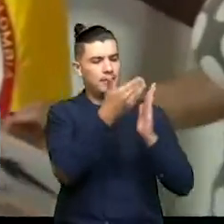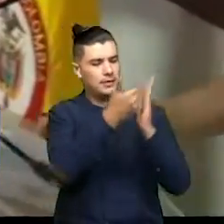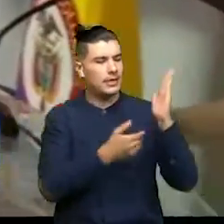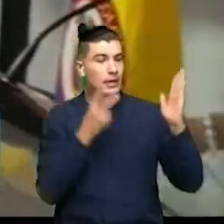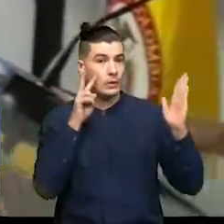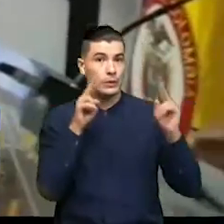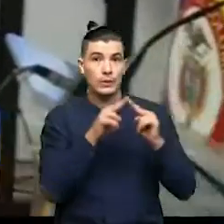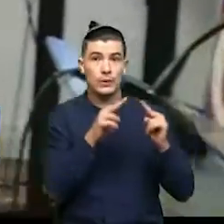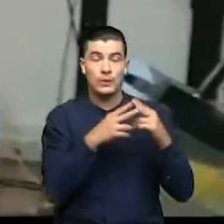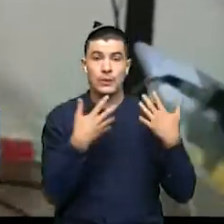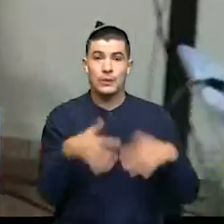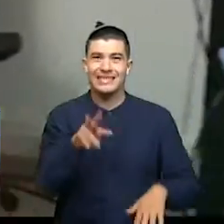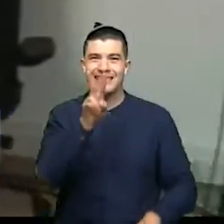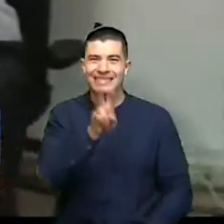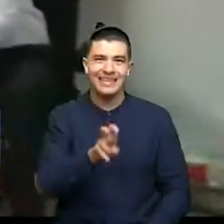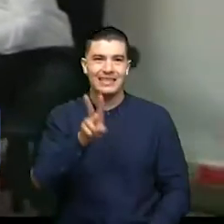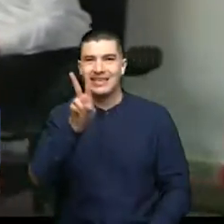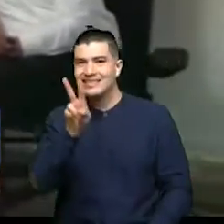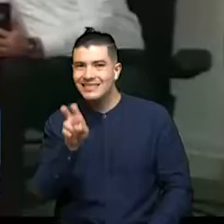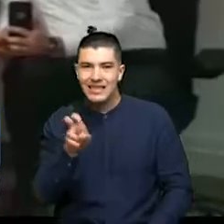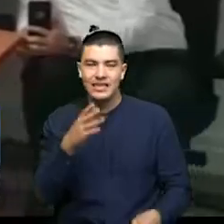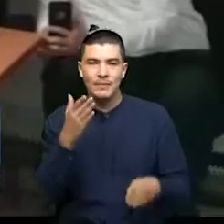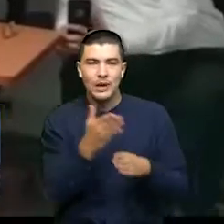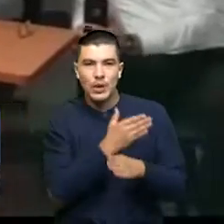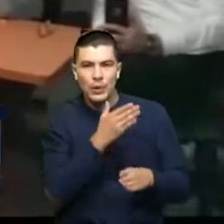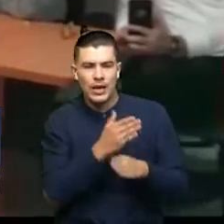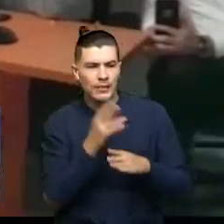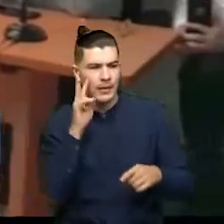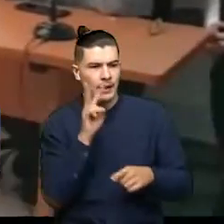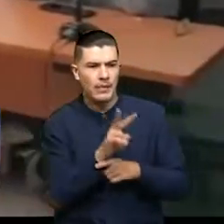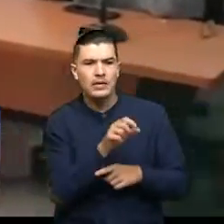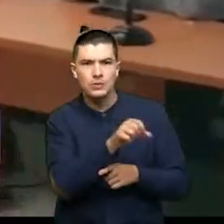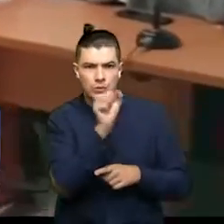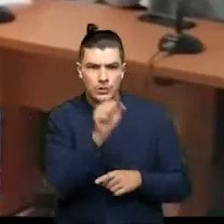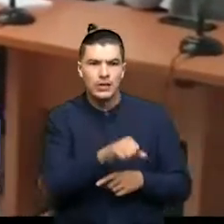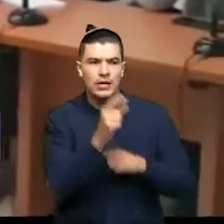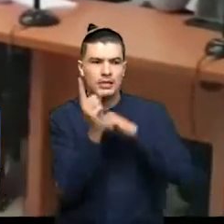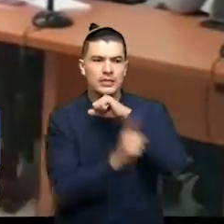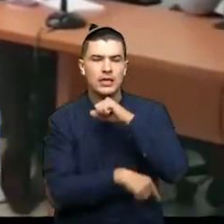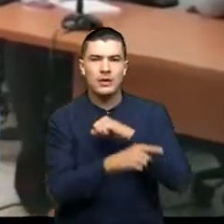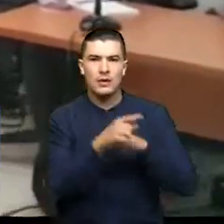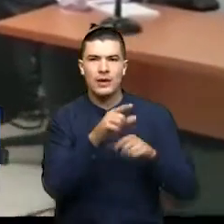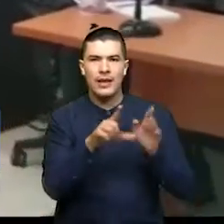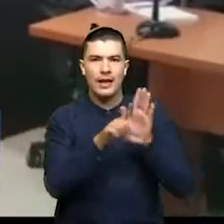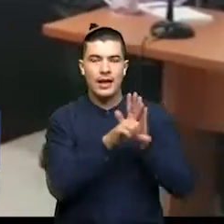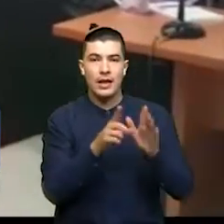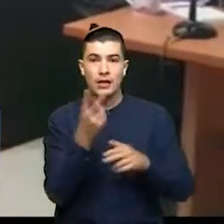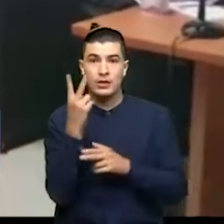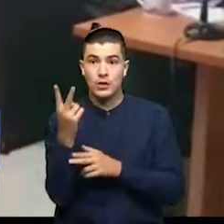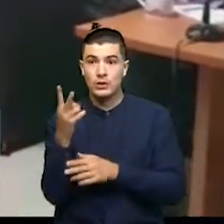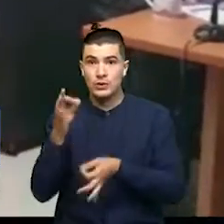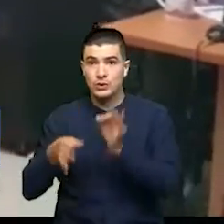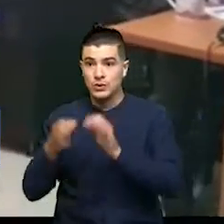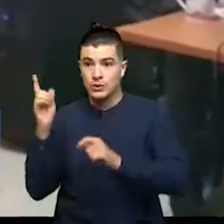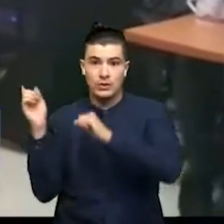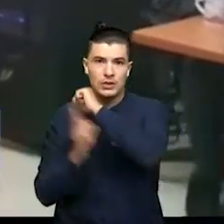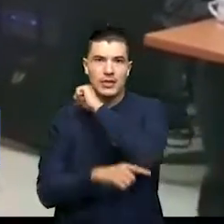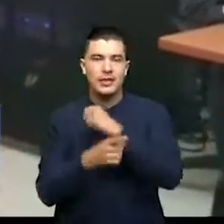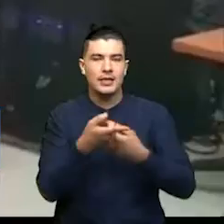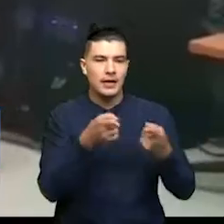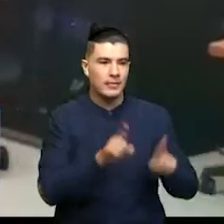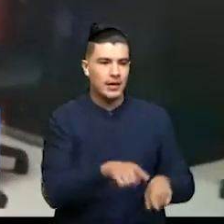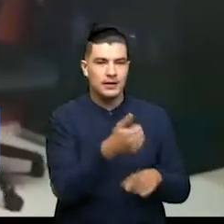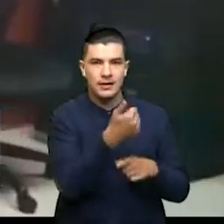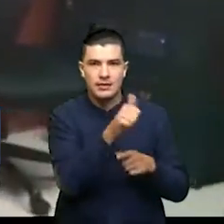detectaron igualmente 77 hallazgos con connotación disciplinaria, 2 de carácter penal y 10 que dieron origen